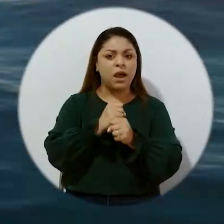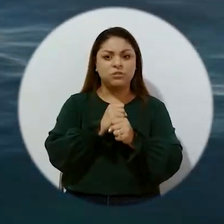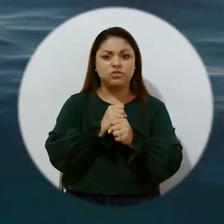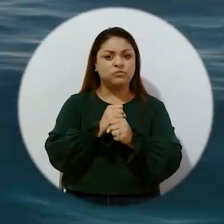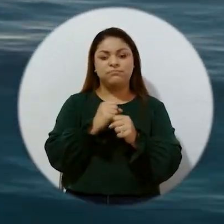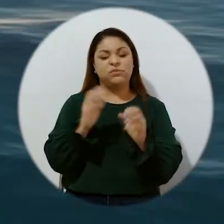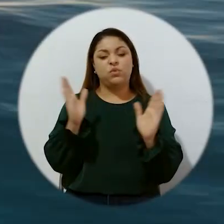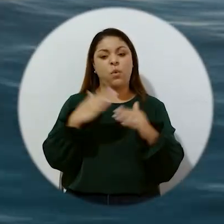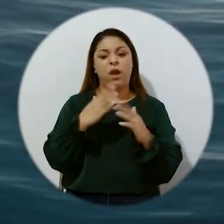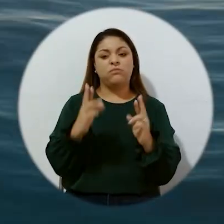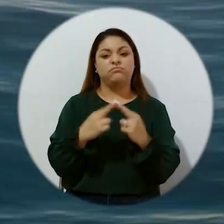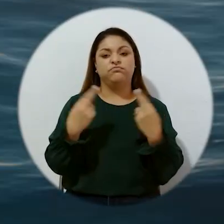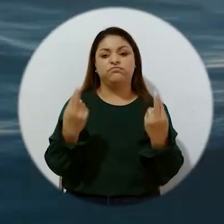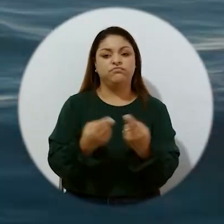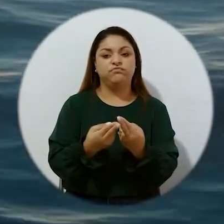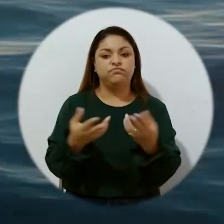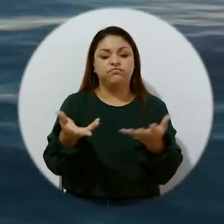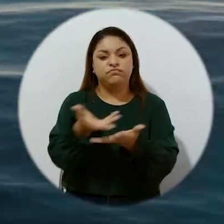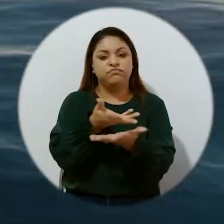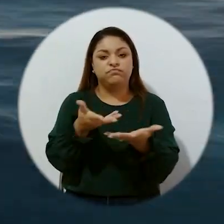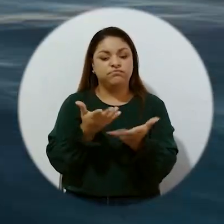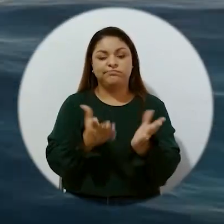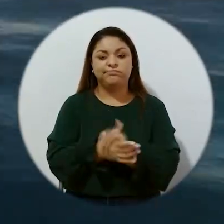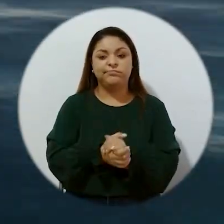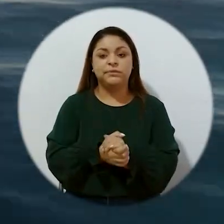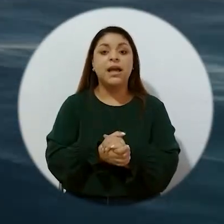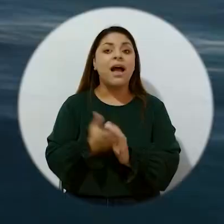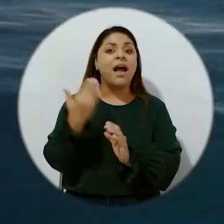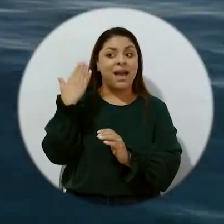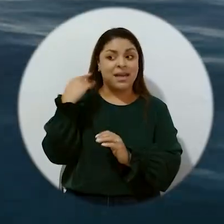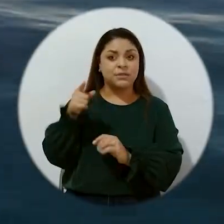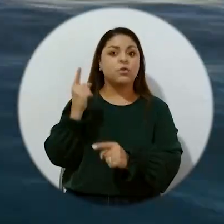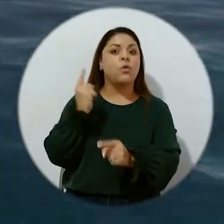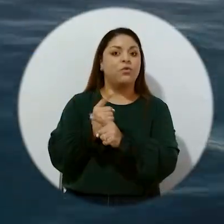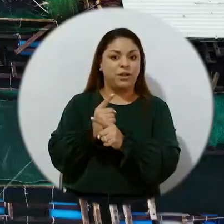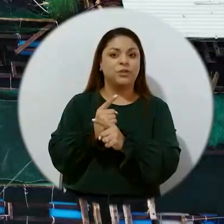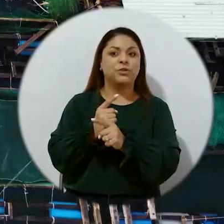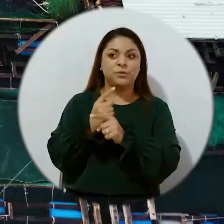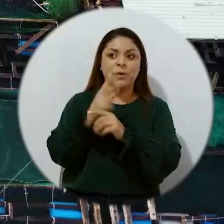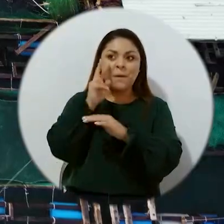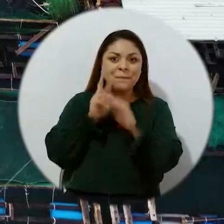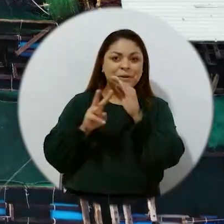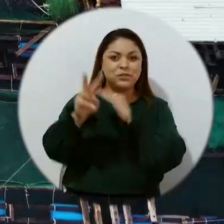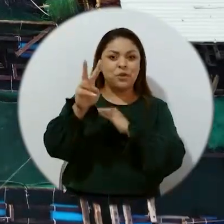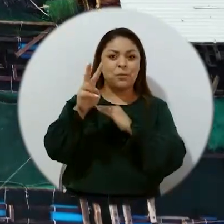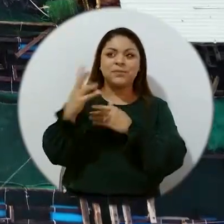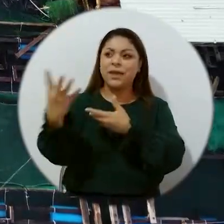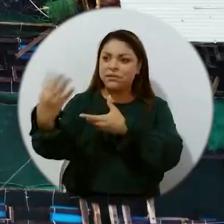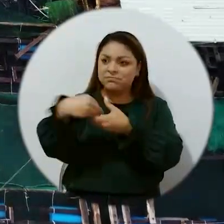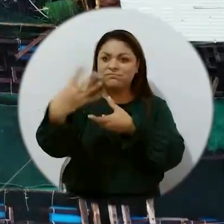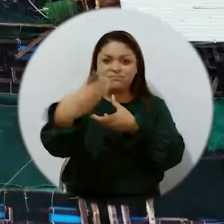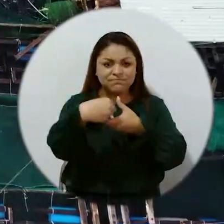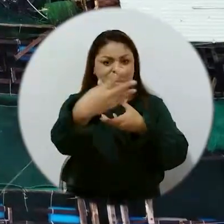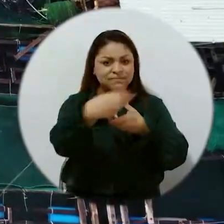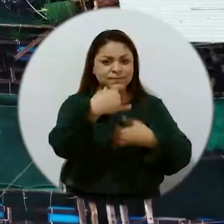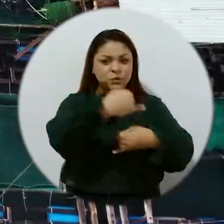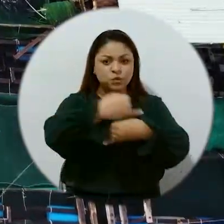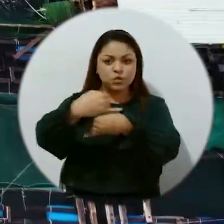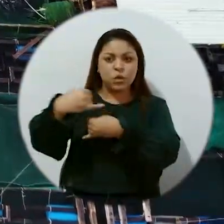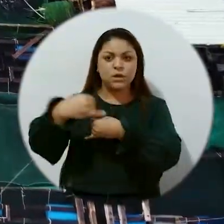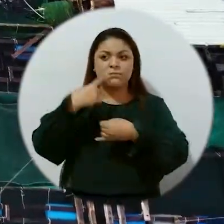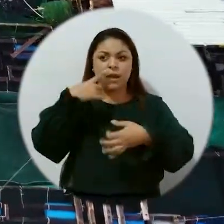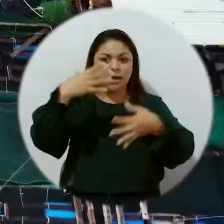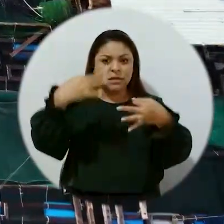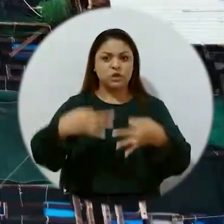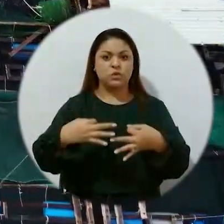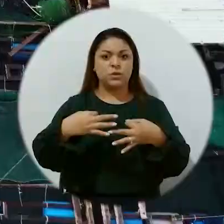no sesiona. Y en ese momento la visión era la correcta, articular las instituciones que pudieran tener toma de decisiones